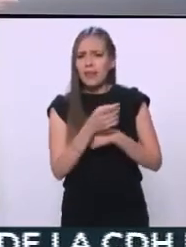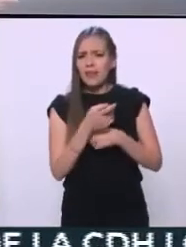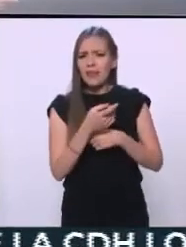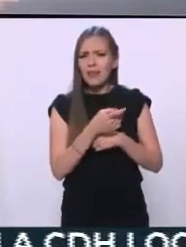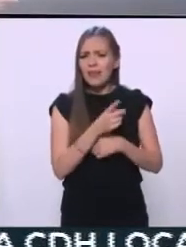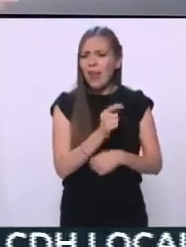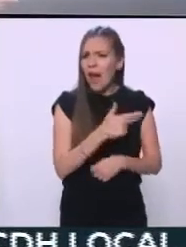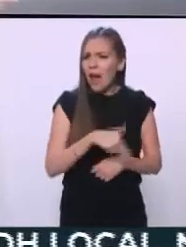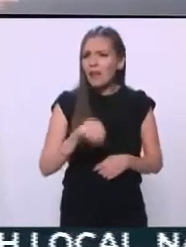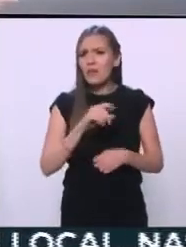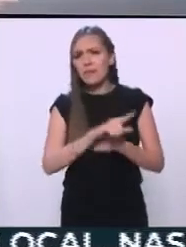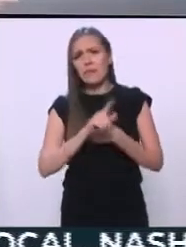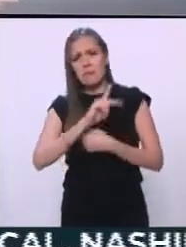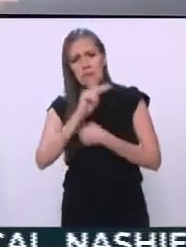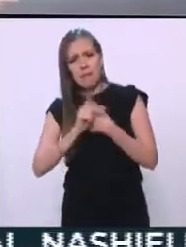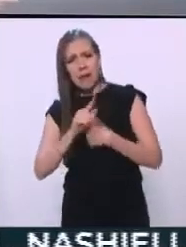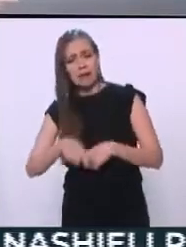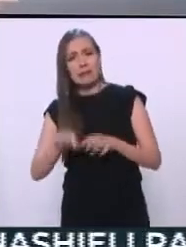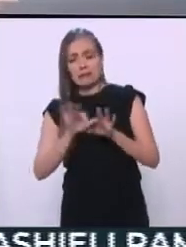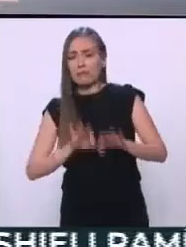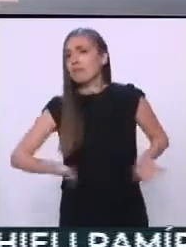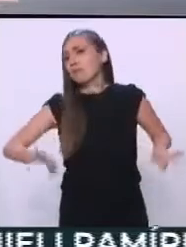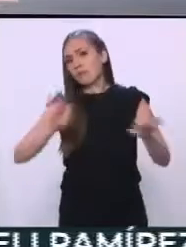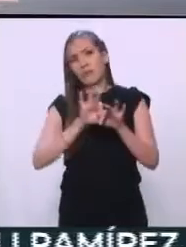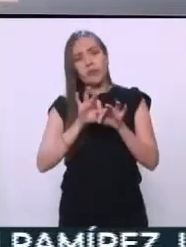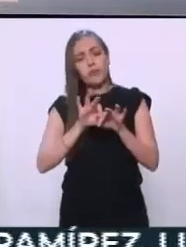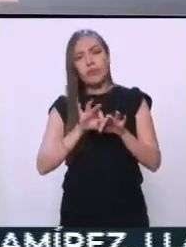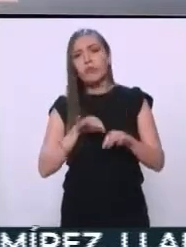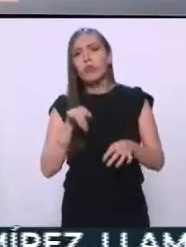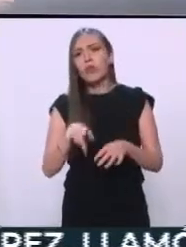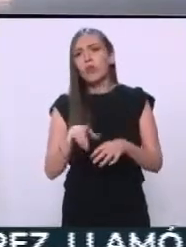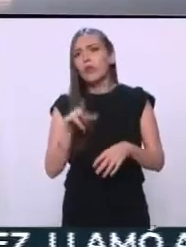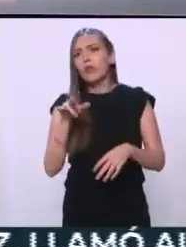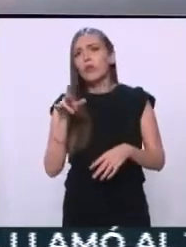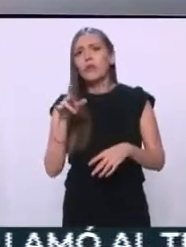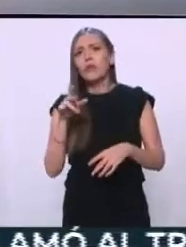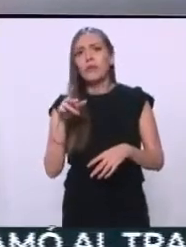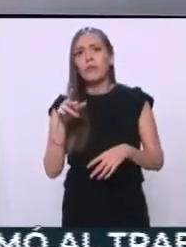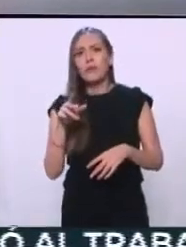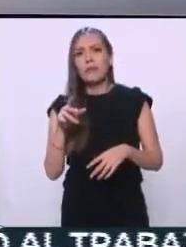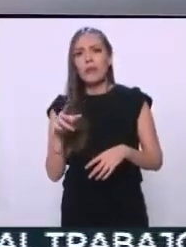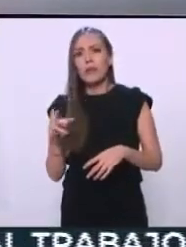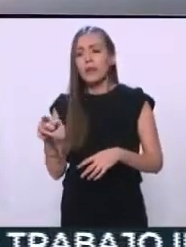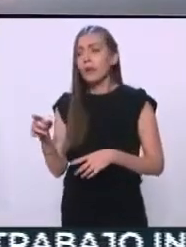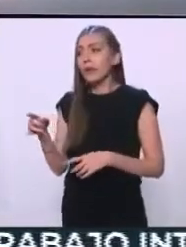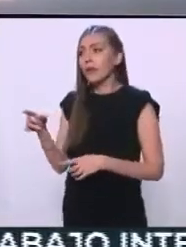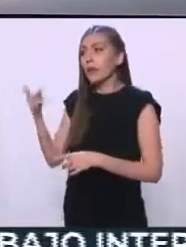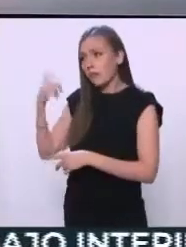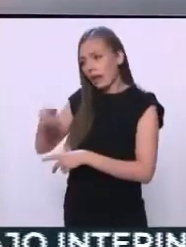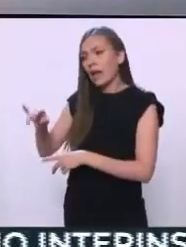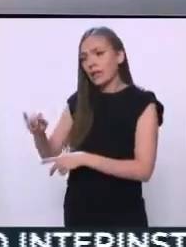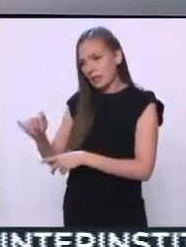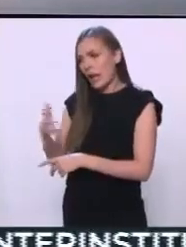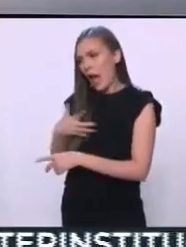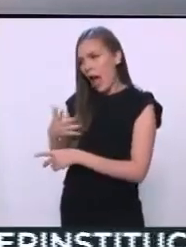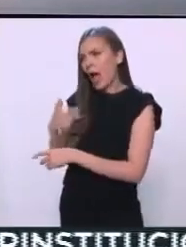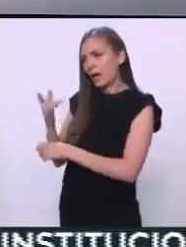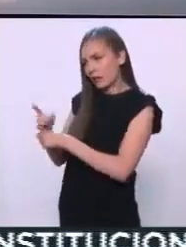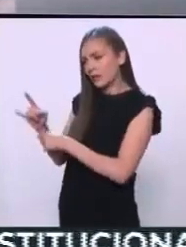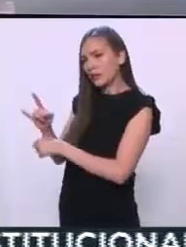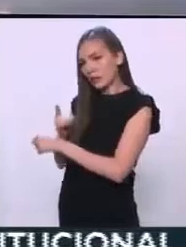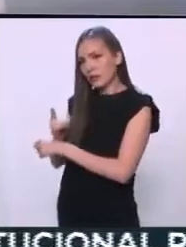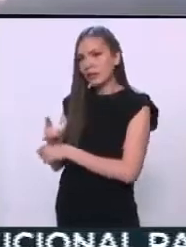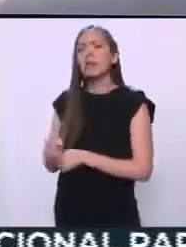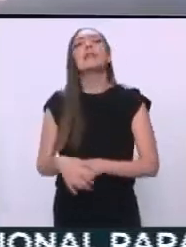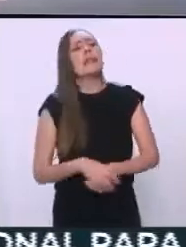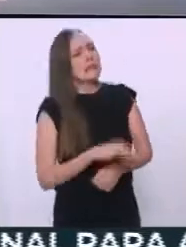al país bastante importante, que no se ha dimensionado mediáticamente. Ahora, pero a raíz... sí presenta irregularidades. Sí,